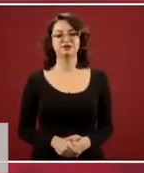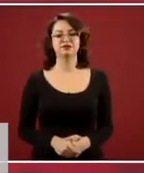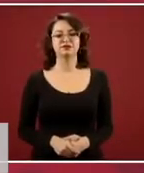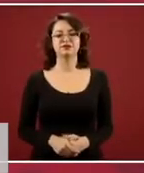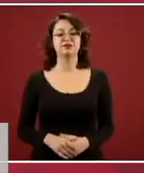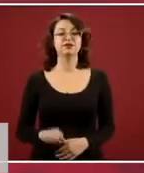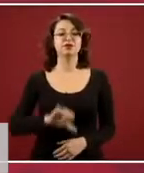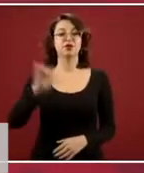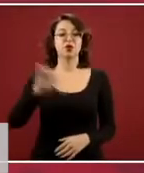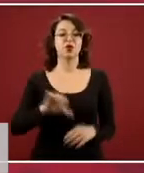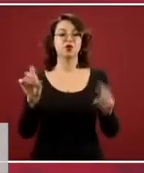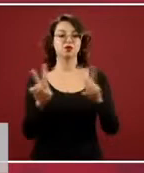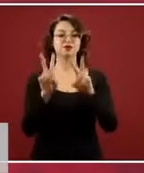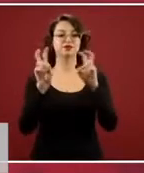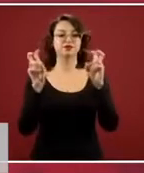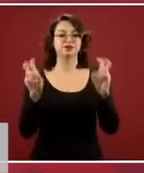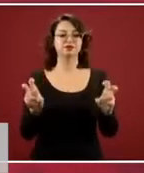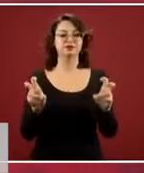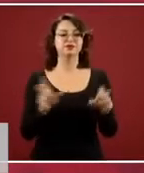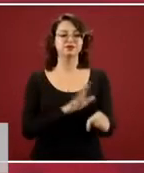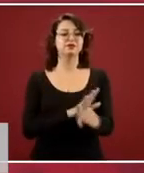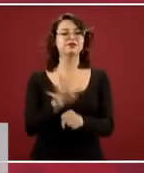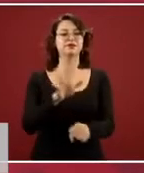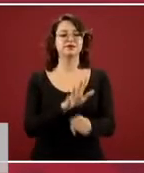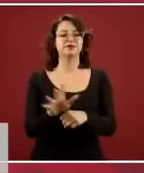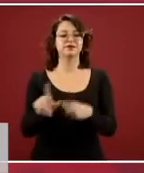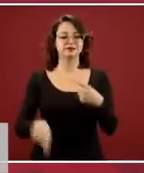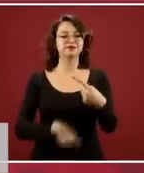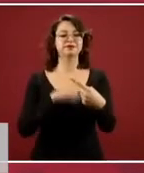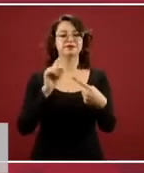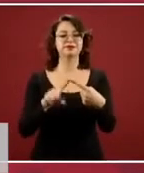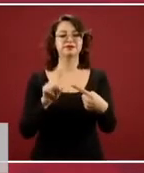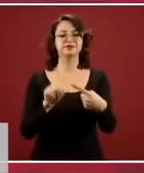el contraste de hoteles de lujo y de colonias marginadas.